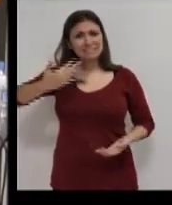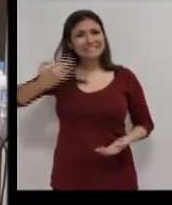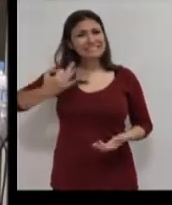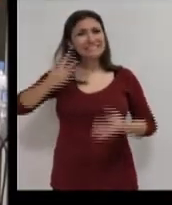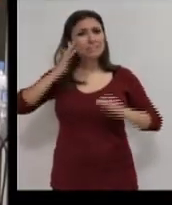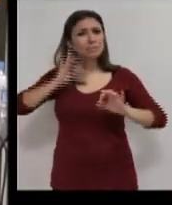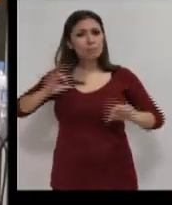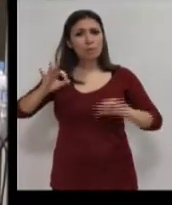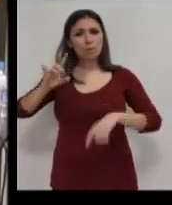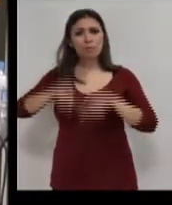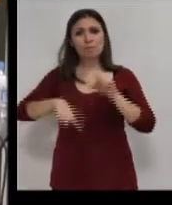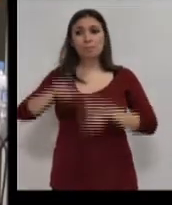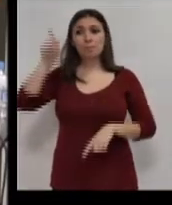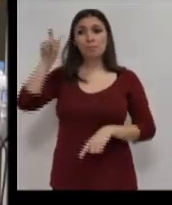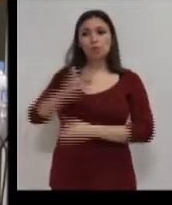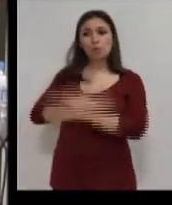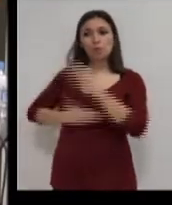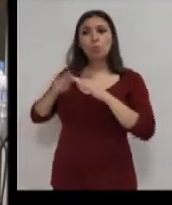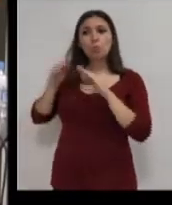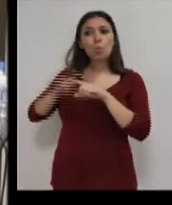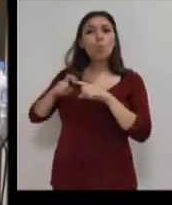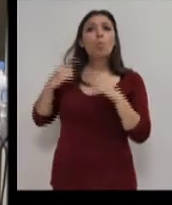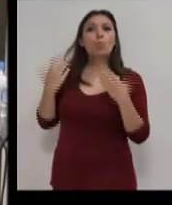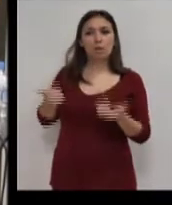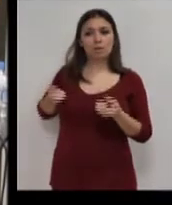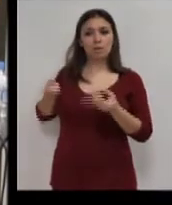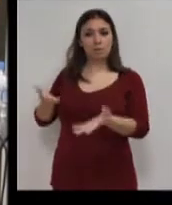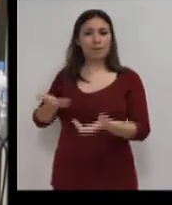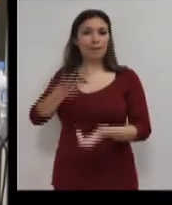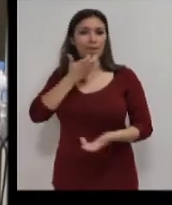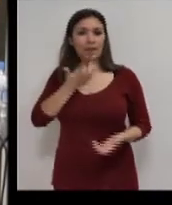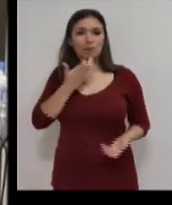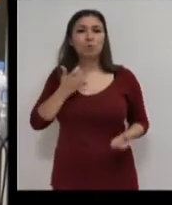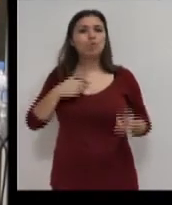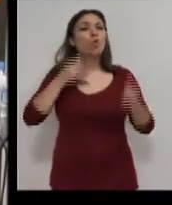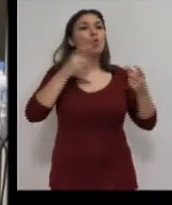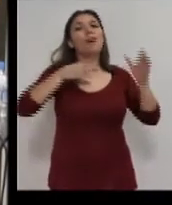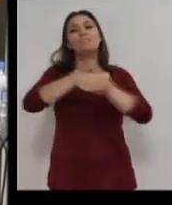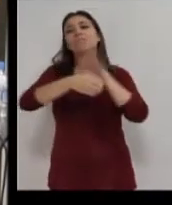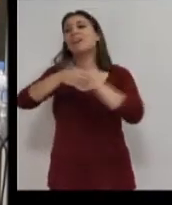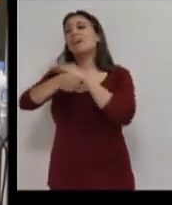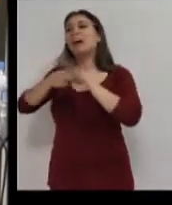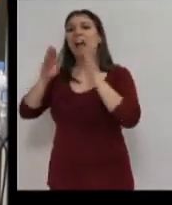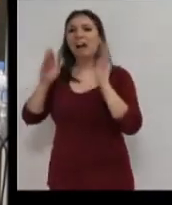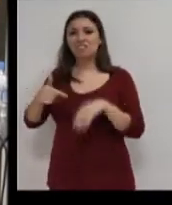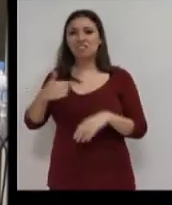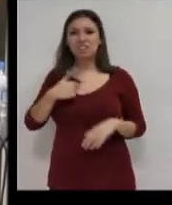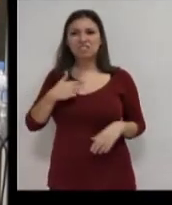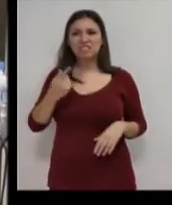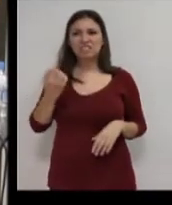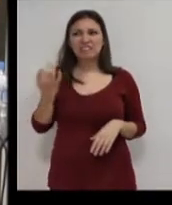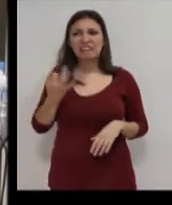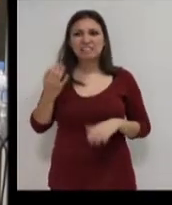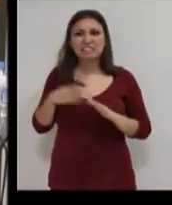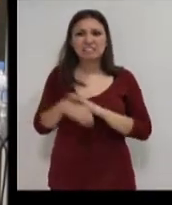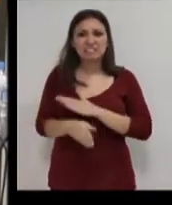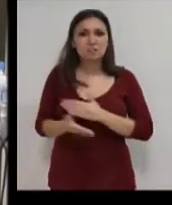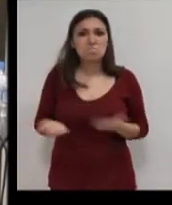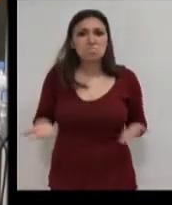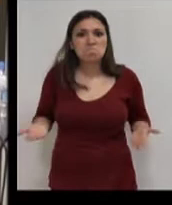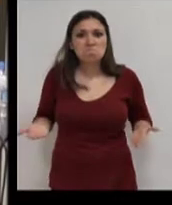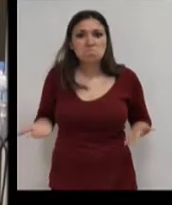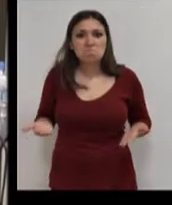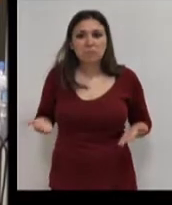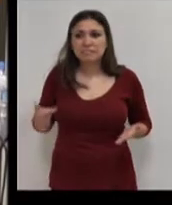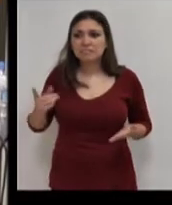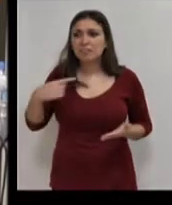ofrecer información que sea específica para la persona que tiene discapacidad. ¿Qué sentido tiene que hagamos todo accesible si la gente no va a saber